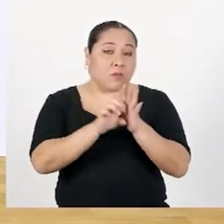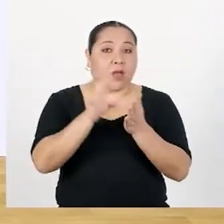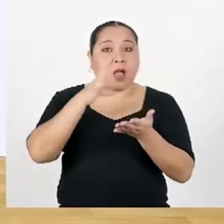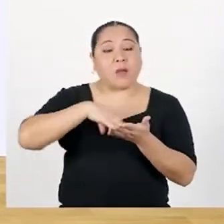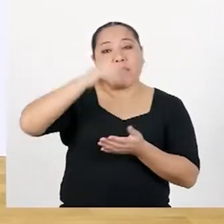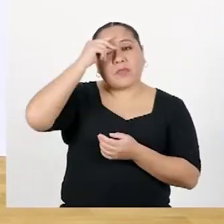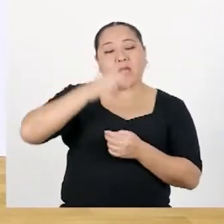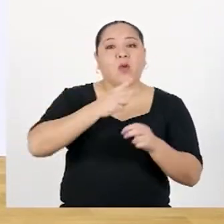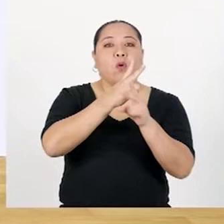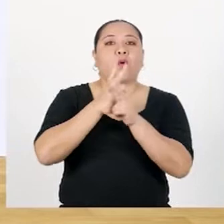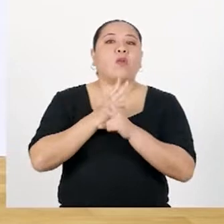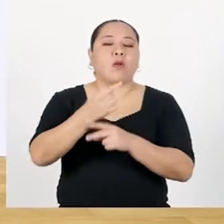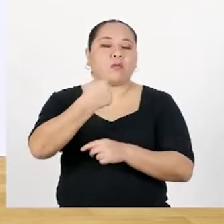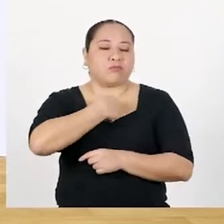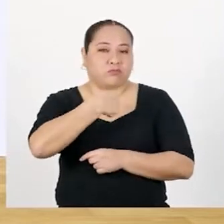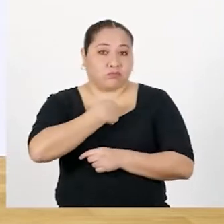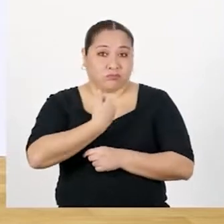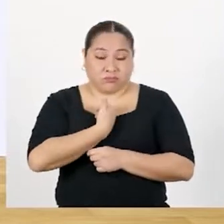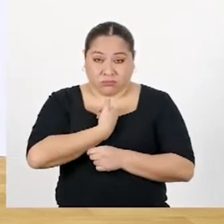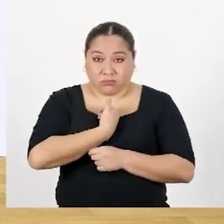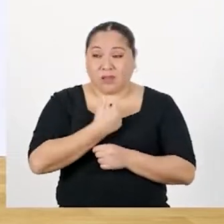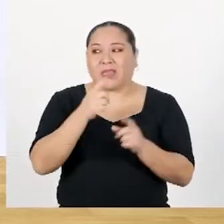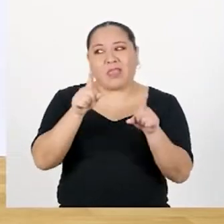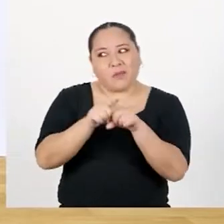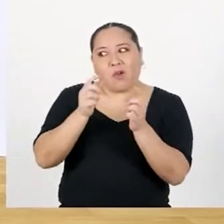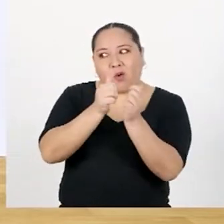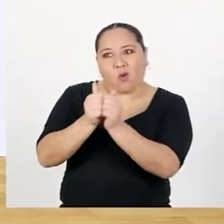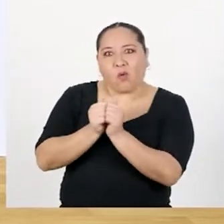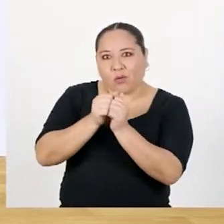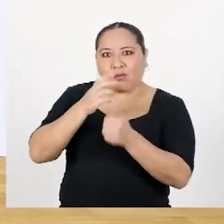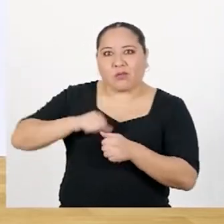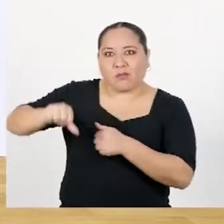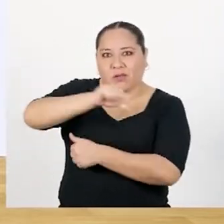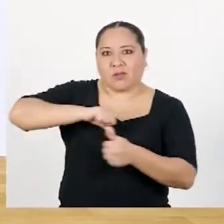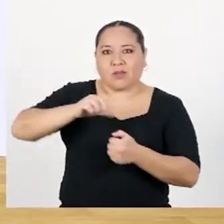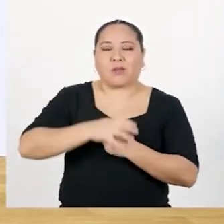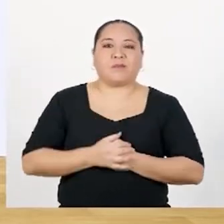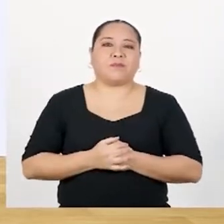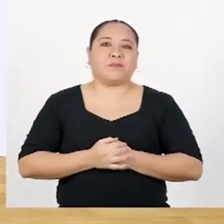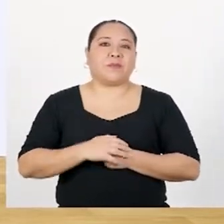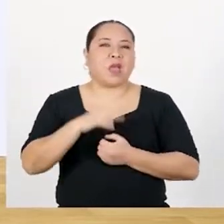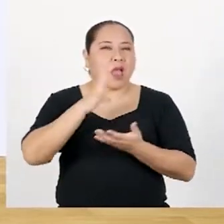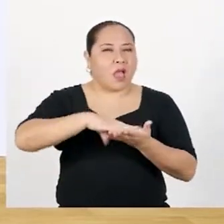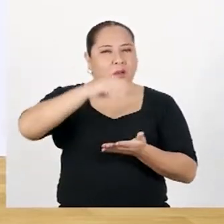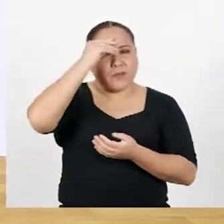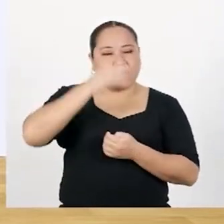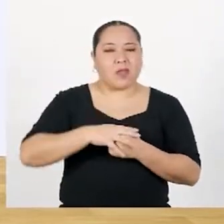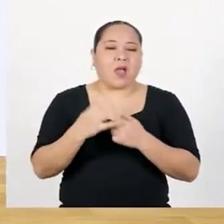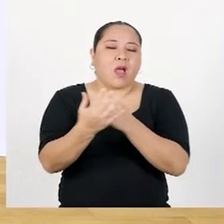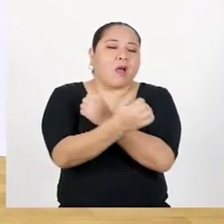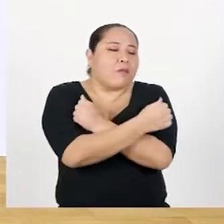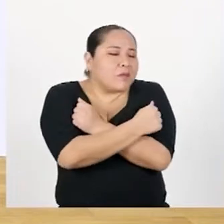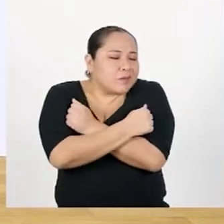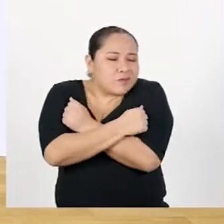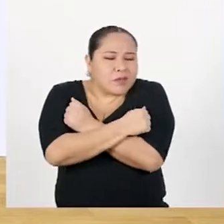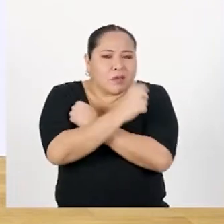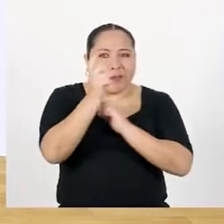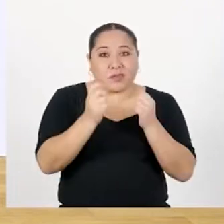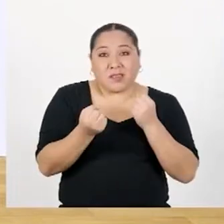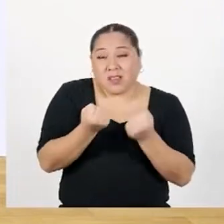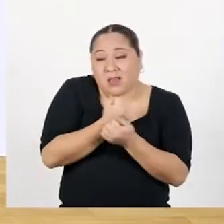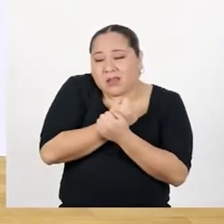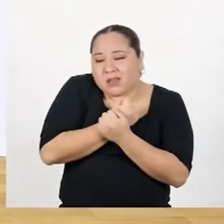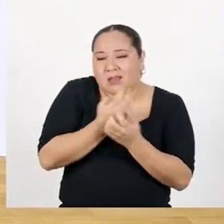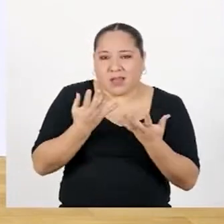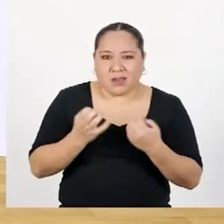ejemplo, aprendí que cuidándome a mí misma, también cuido a los que me rodean. Aprendí que abrazar a un ser querido es